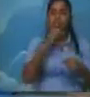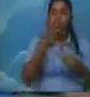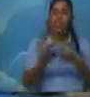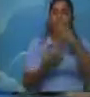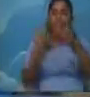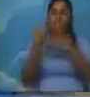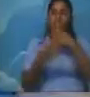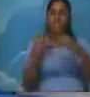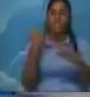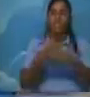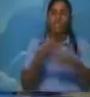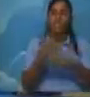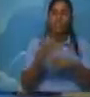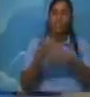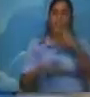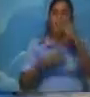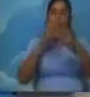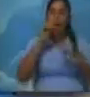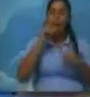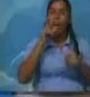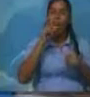gritaba como un gallo